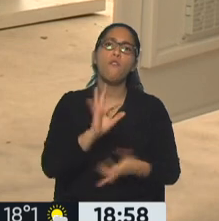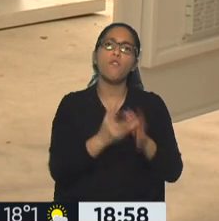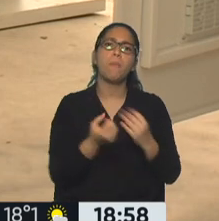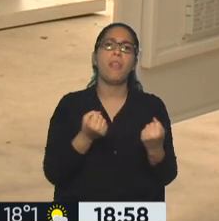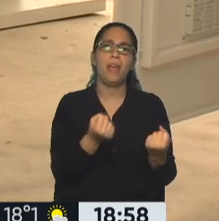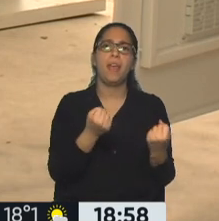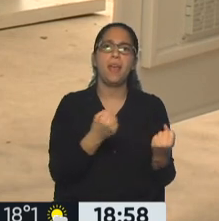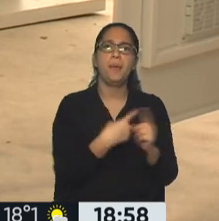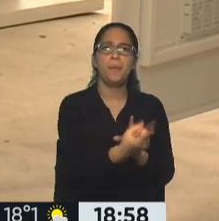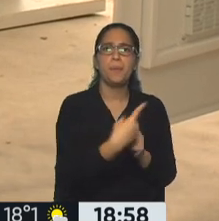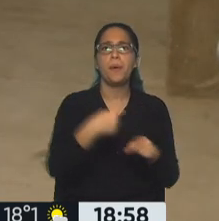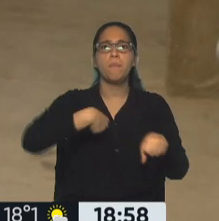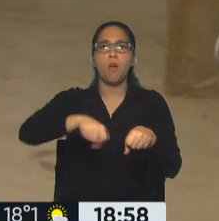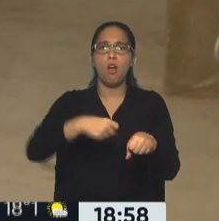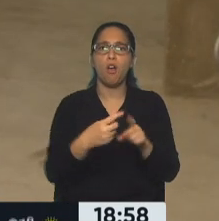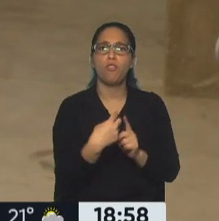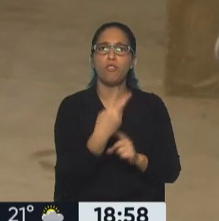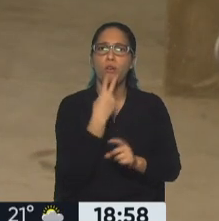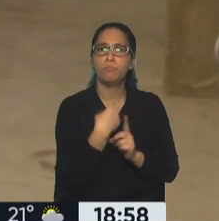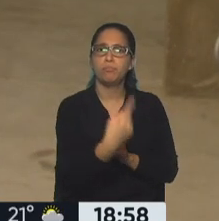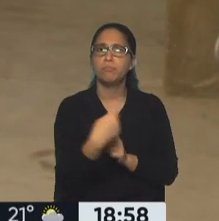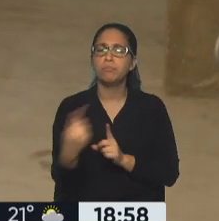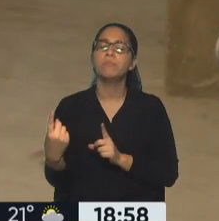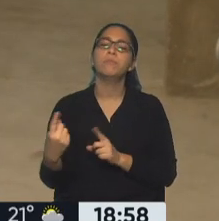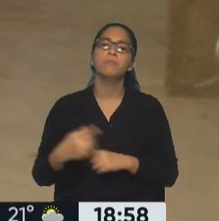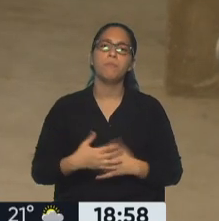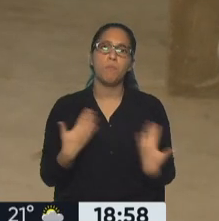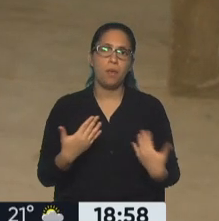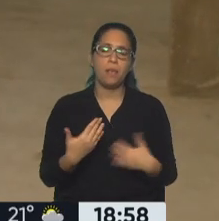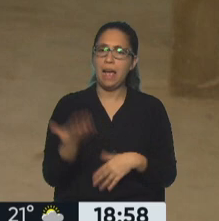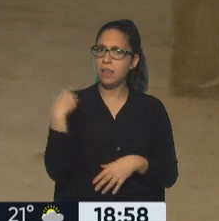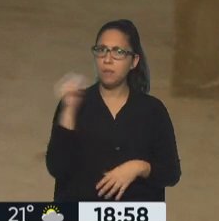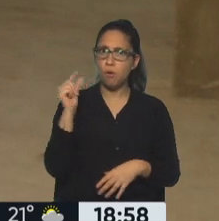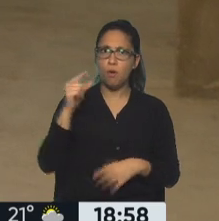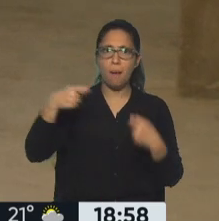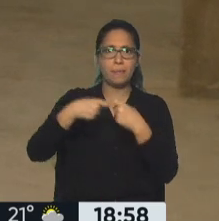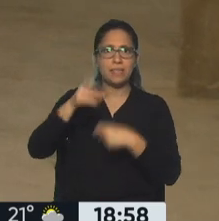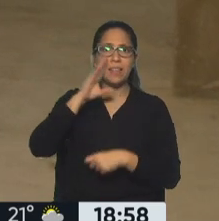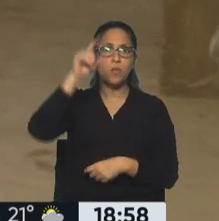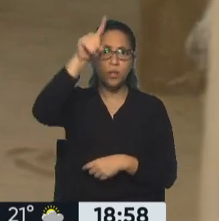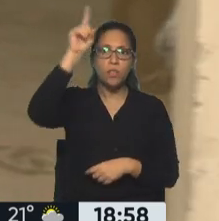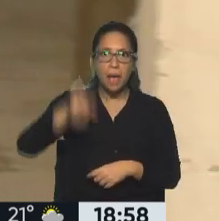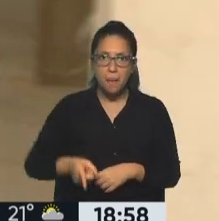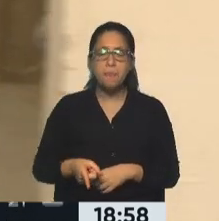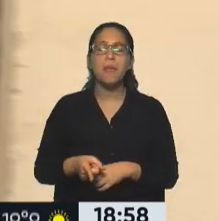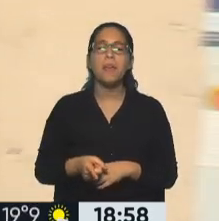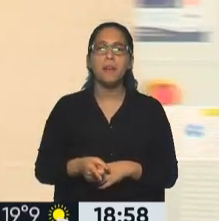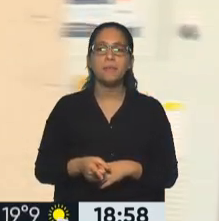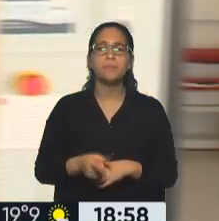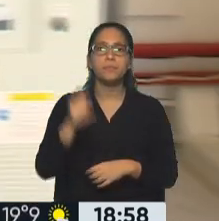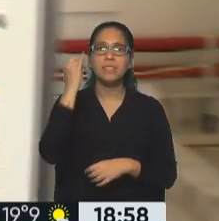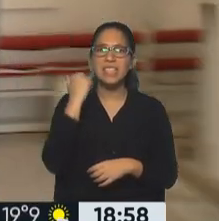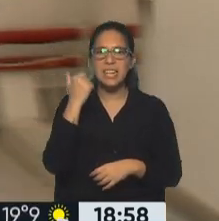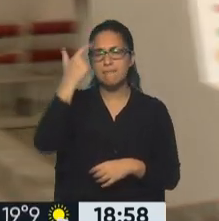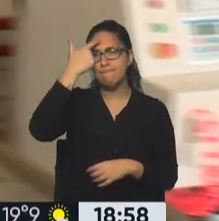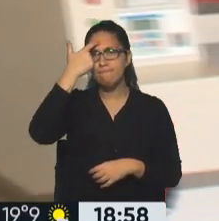estos motos, city car y demás. Hace muy poquito también salió que una empresa norteamericana está ya pensando en